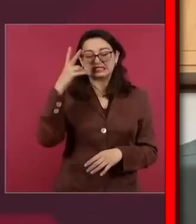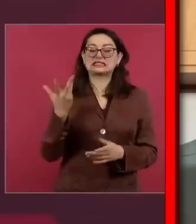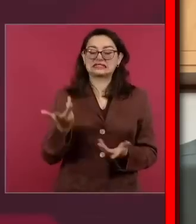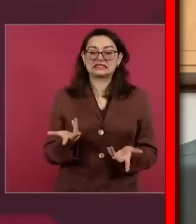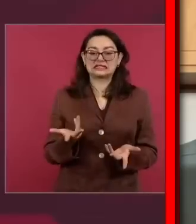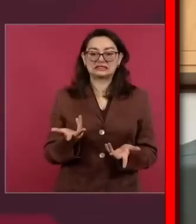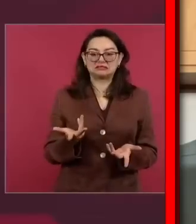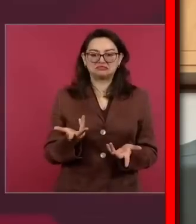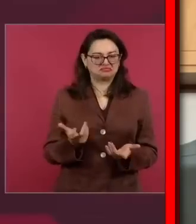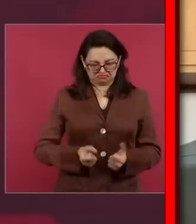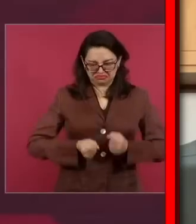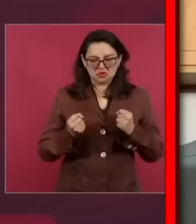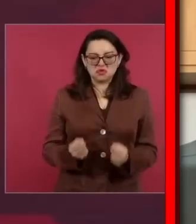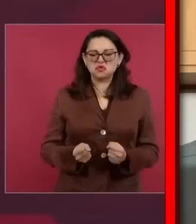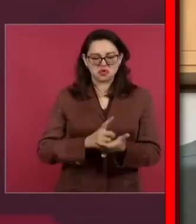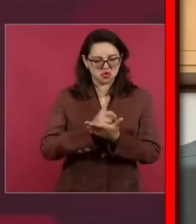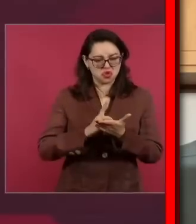no tenían ninguna duda,